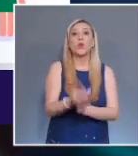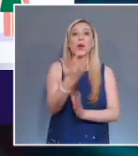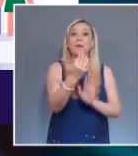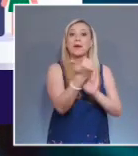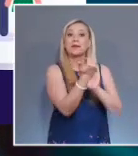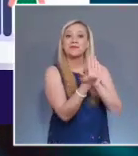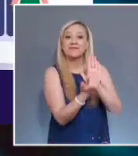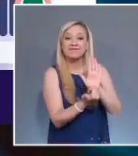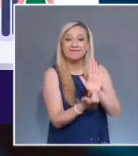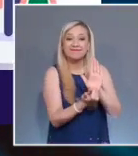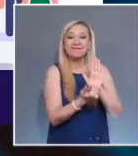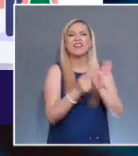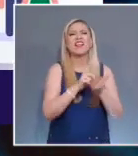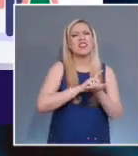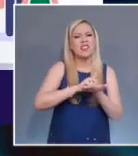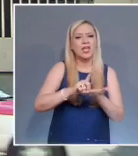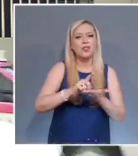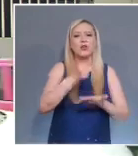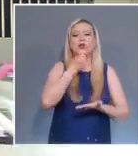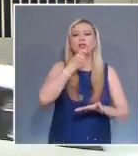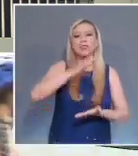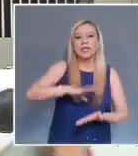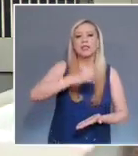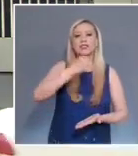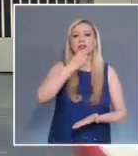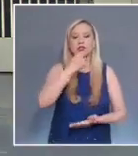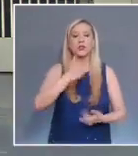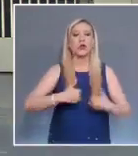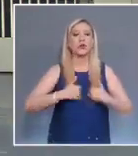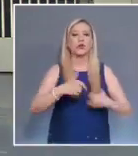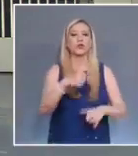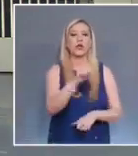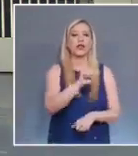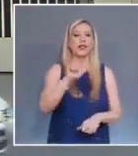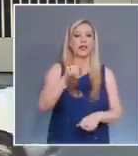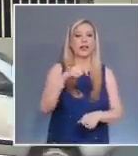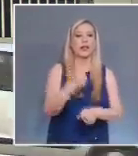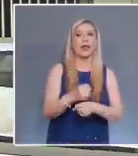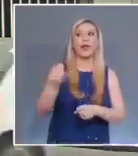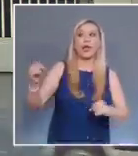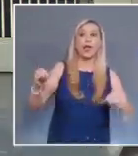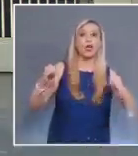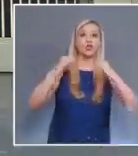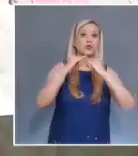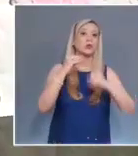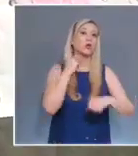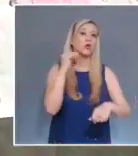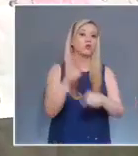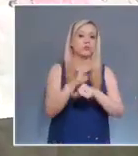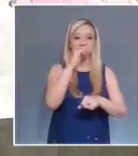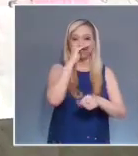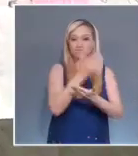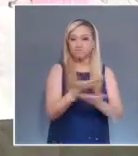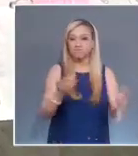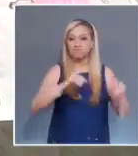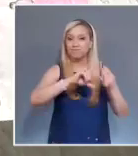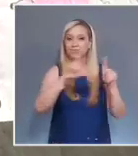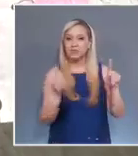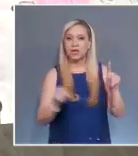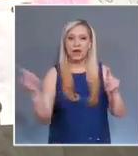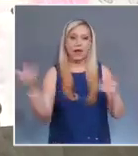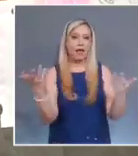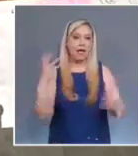Adolescentes, elaborada por la Defensoría Pública Federal. Es una guía que permite conocer cuáles son sus derechos,